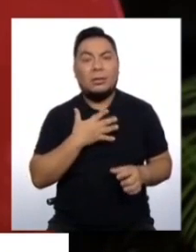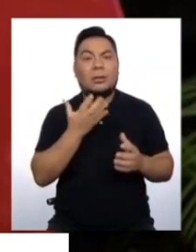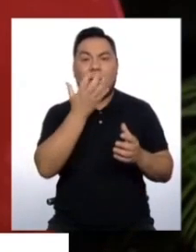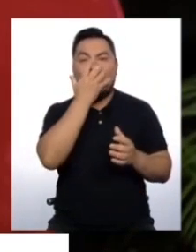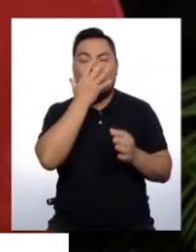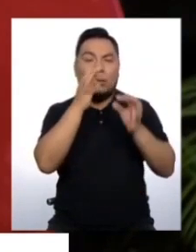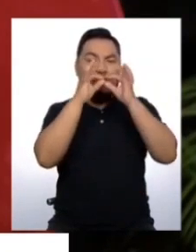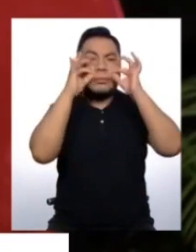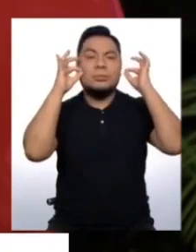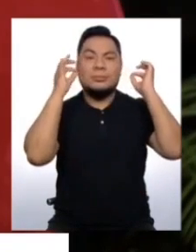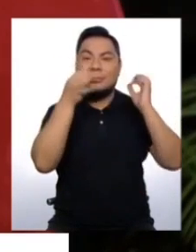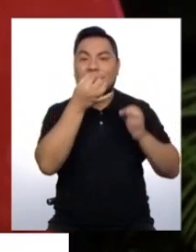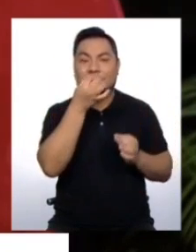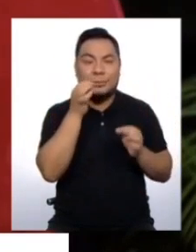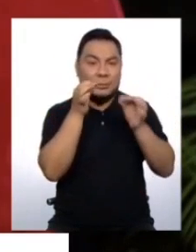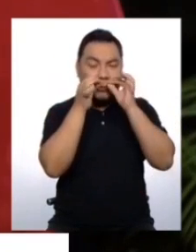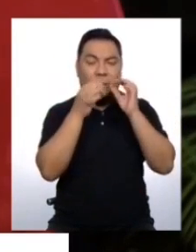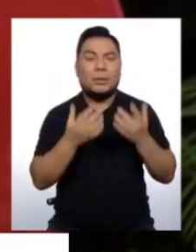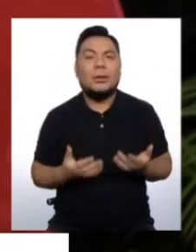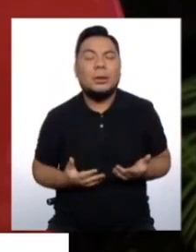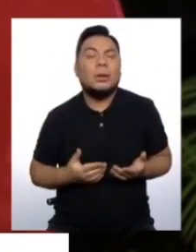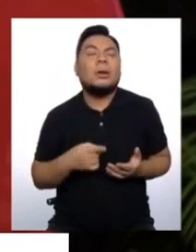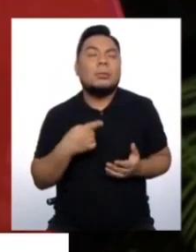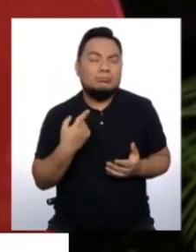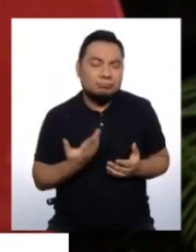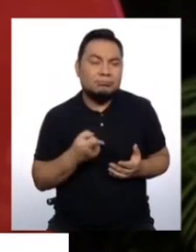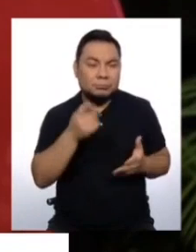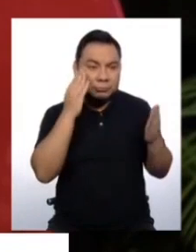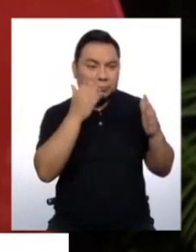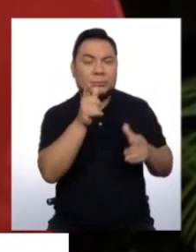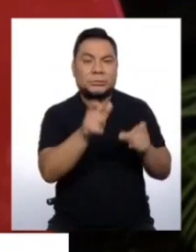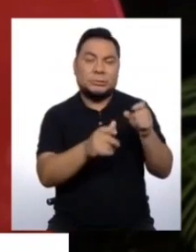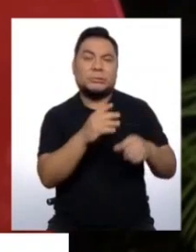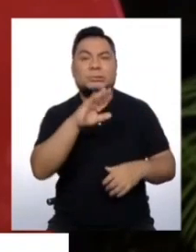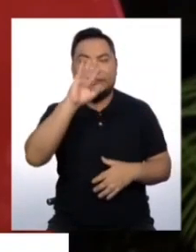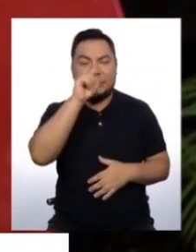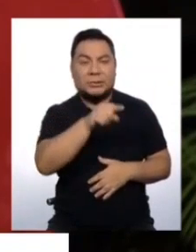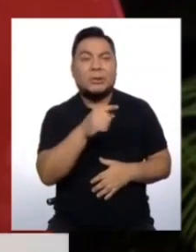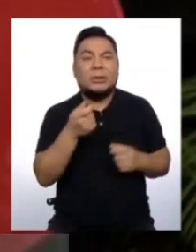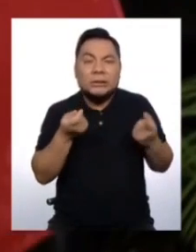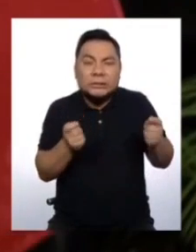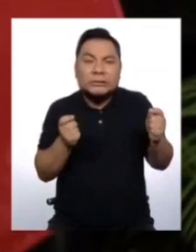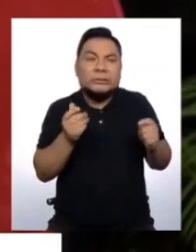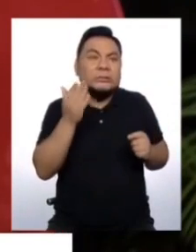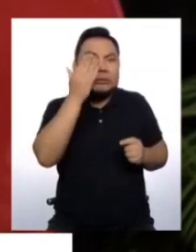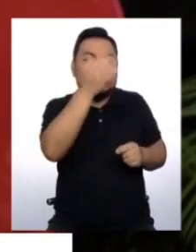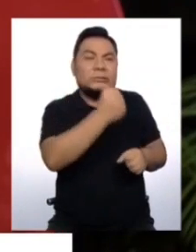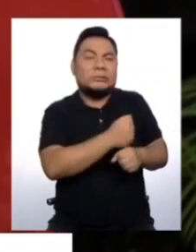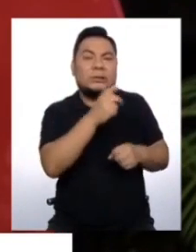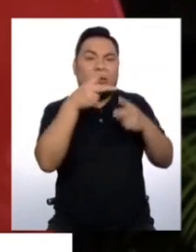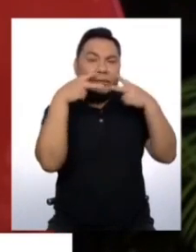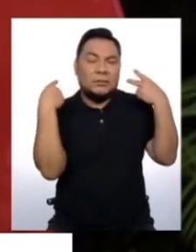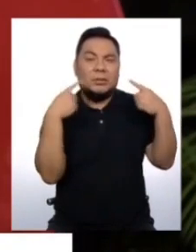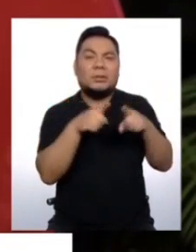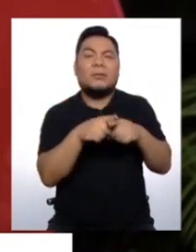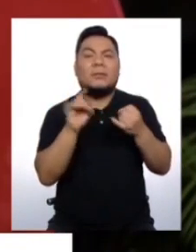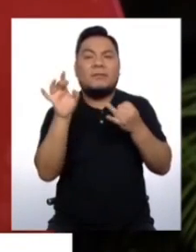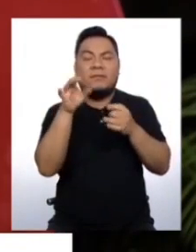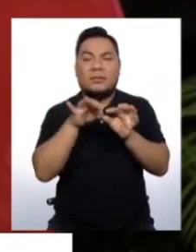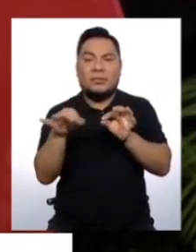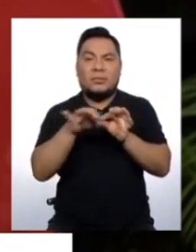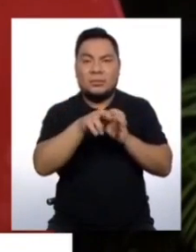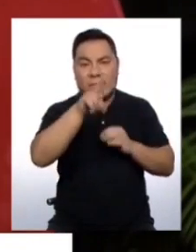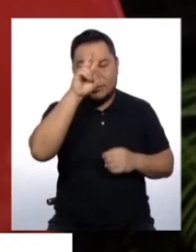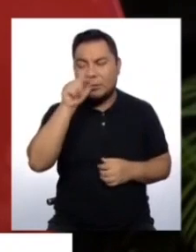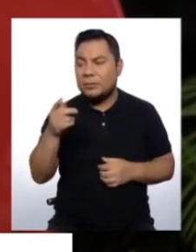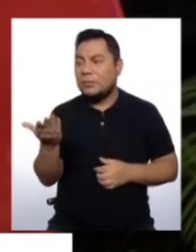COVID, hemos hecho esfuerzos primero en Iquitos y ahora en las diferentes regiones del país. Por